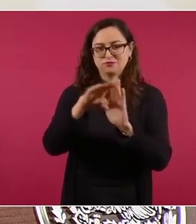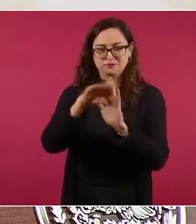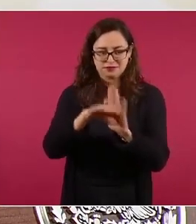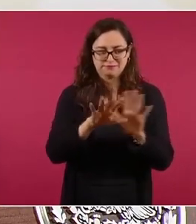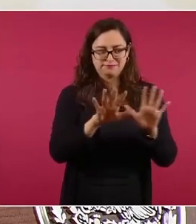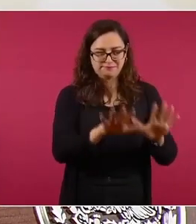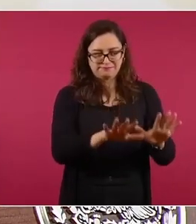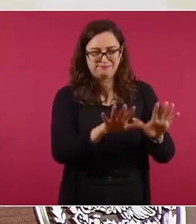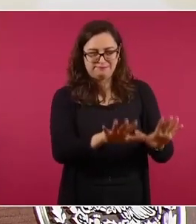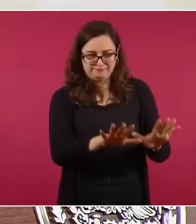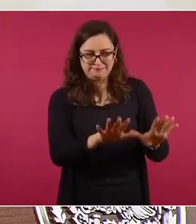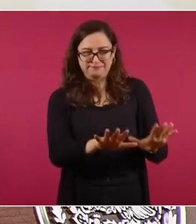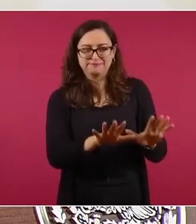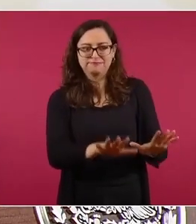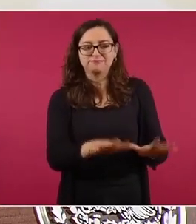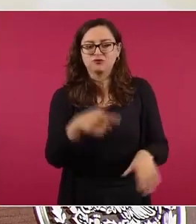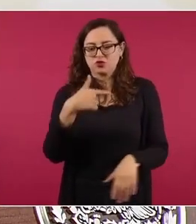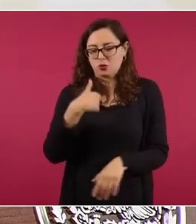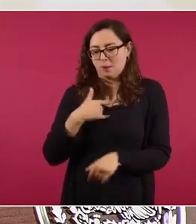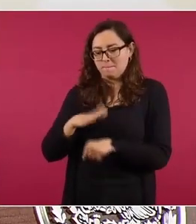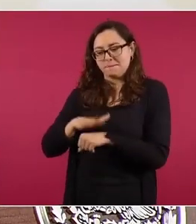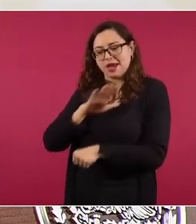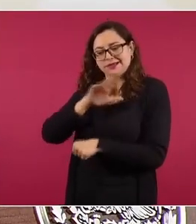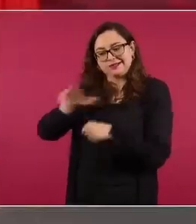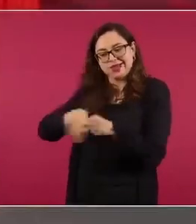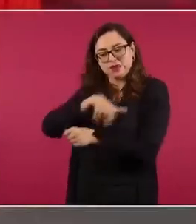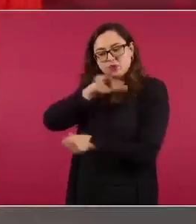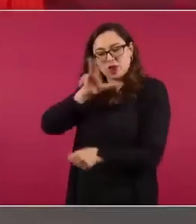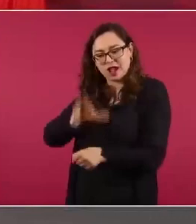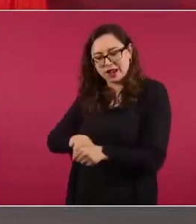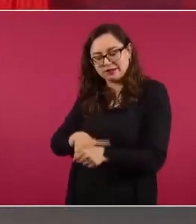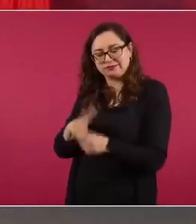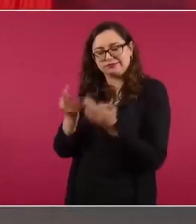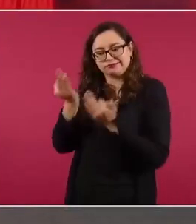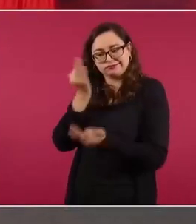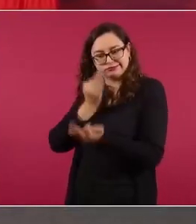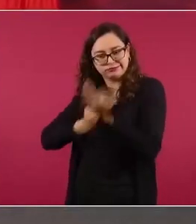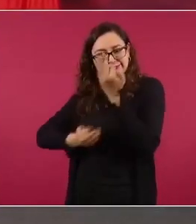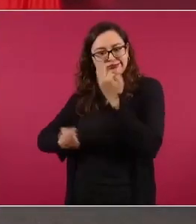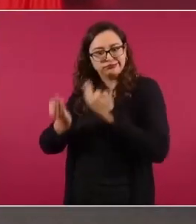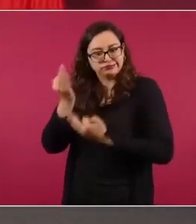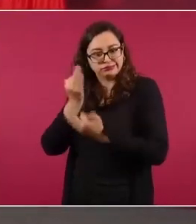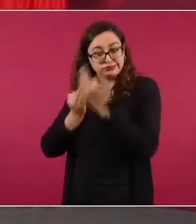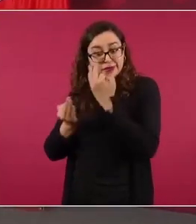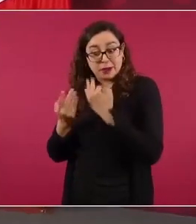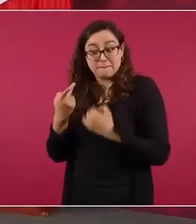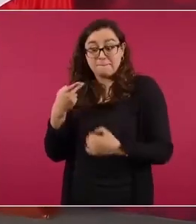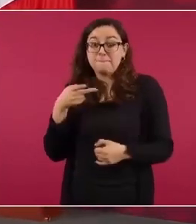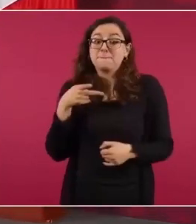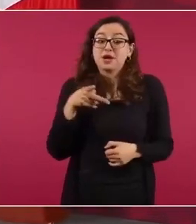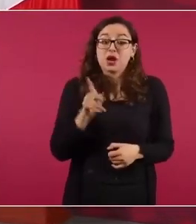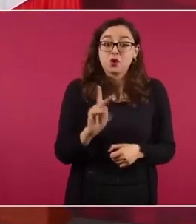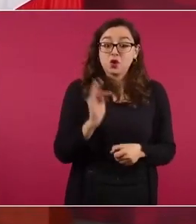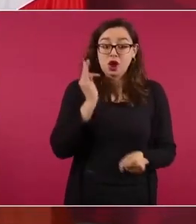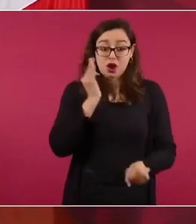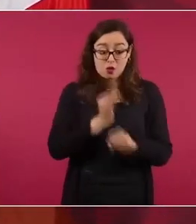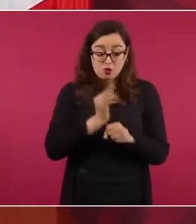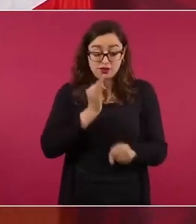y va a ser más al natural. Pero mientras yo tenga la